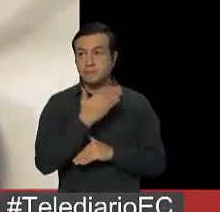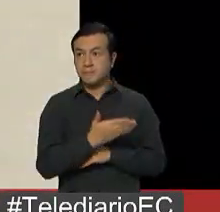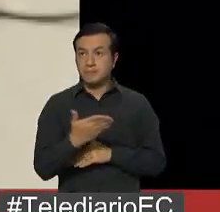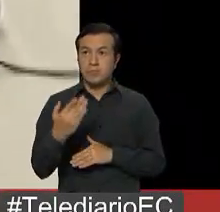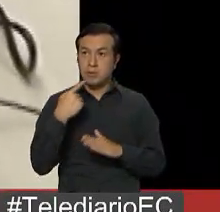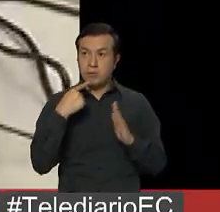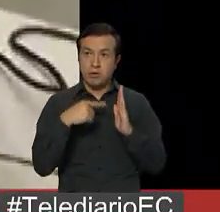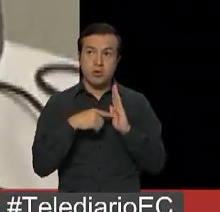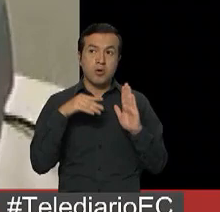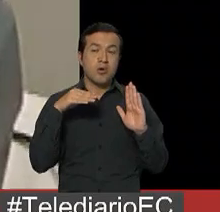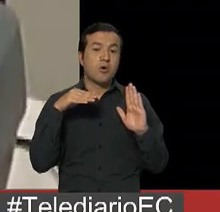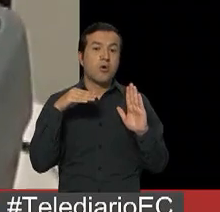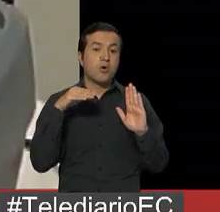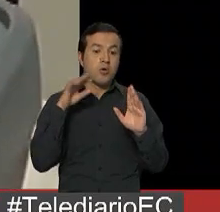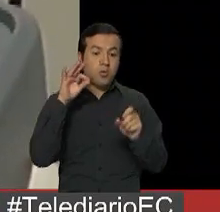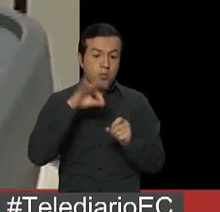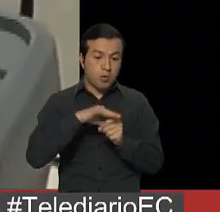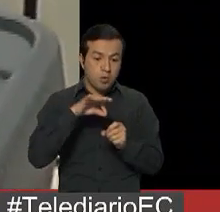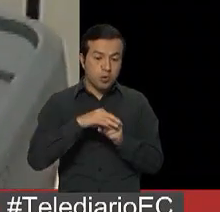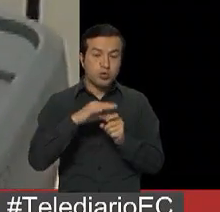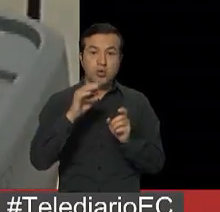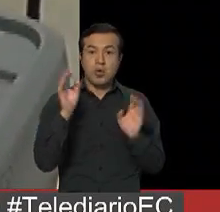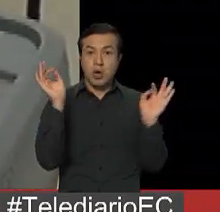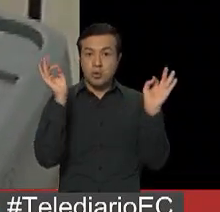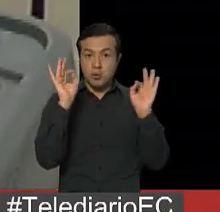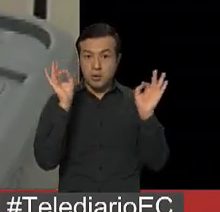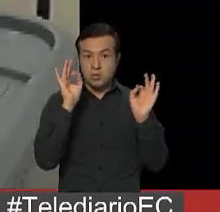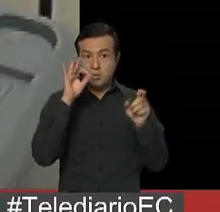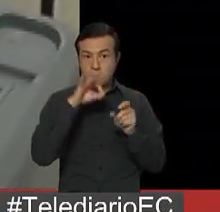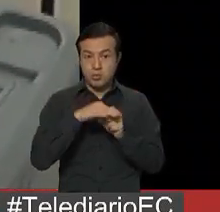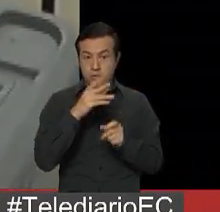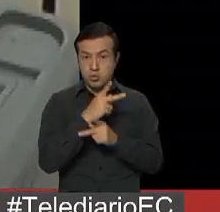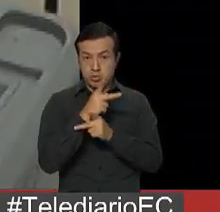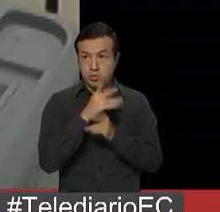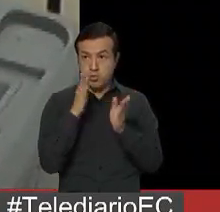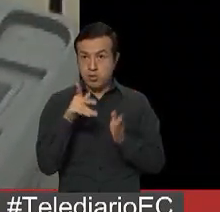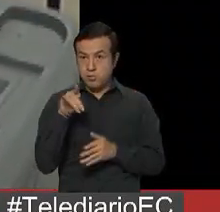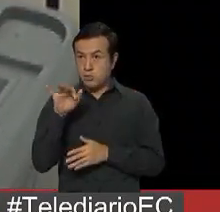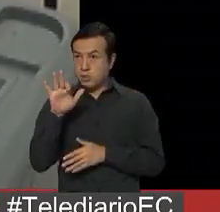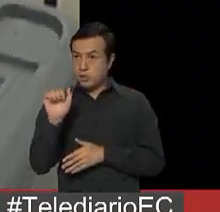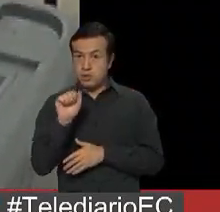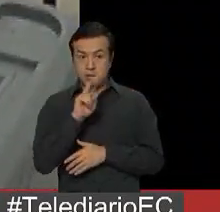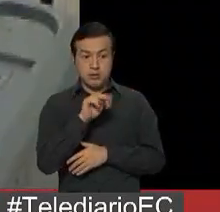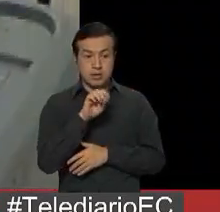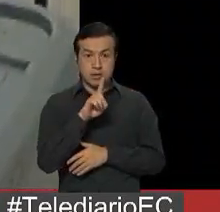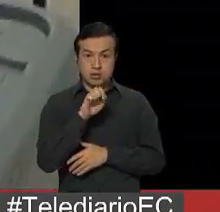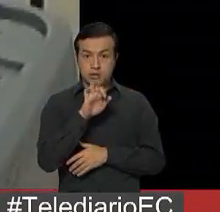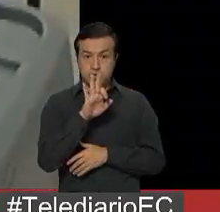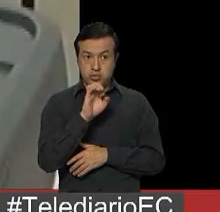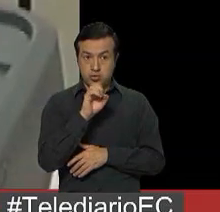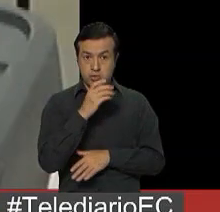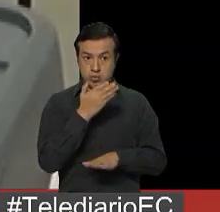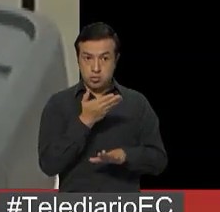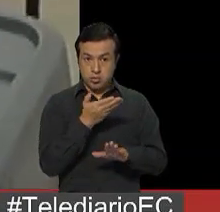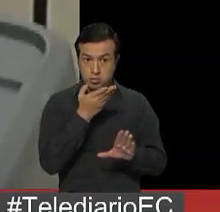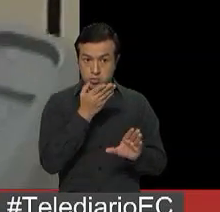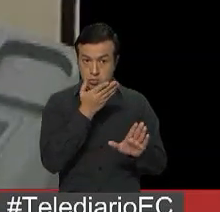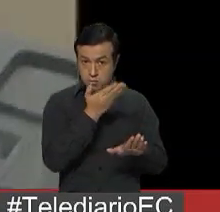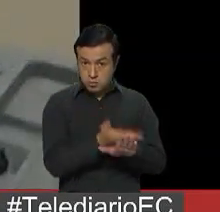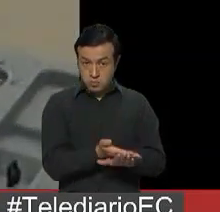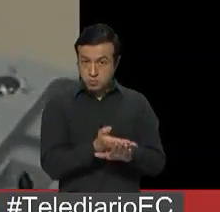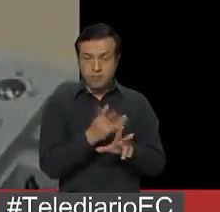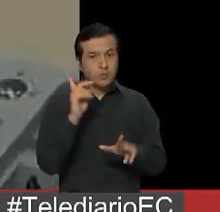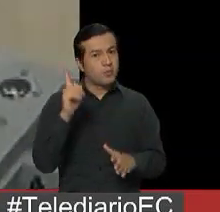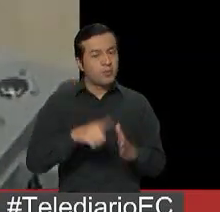como el voto electrónico o telemático propuesto por los consejeros o enrique pita y luis verdesoto estarían descartados por